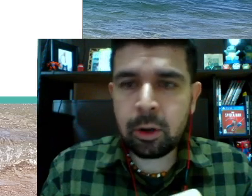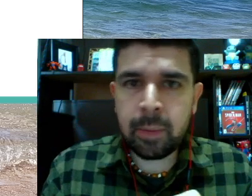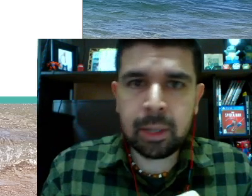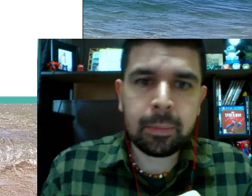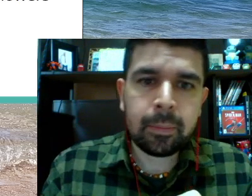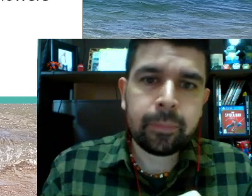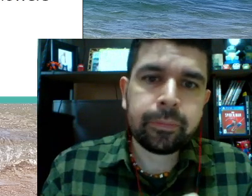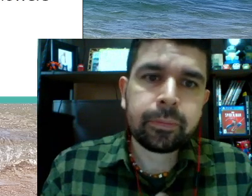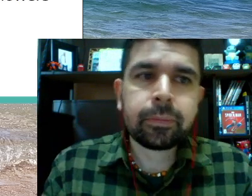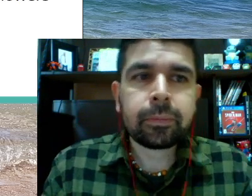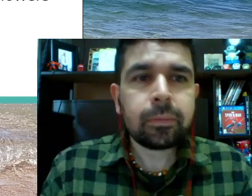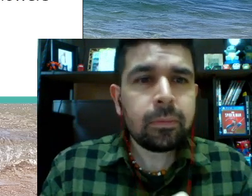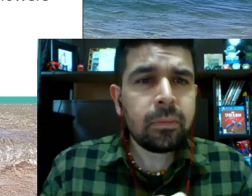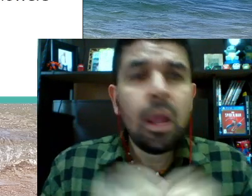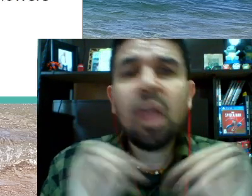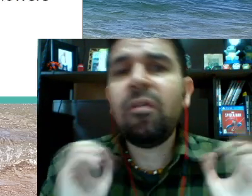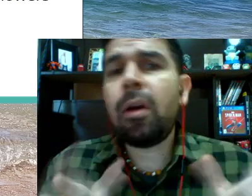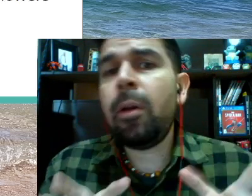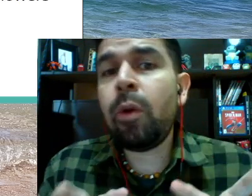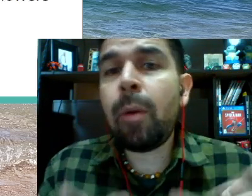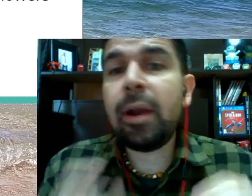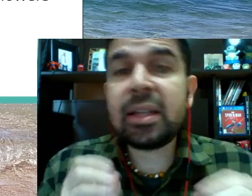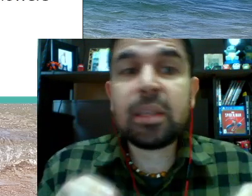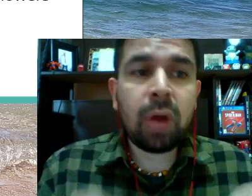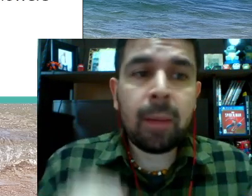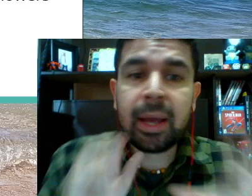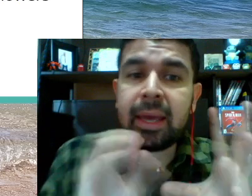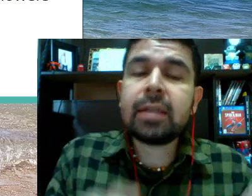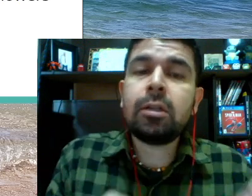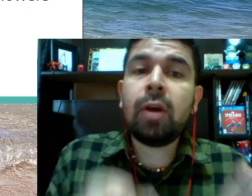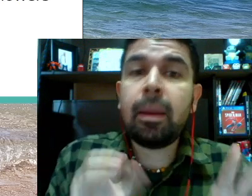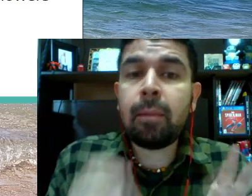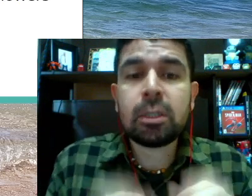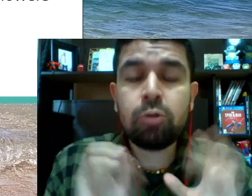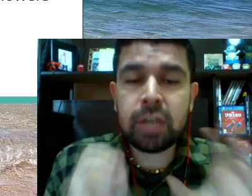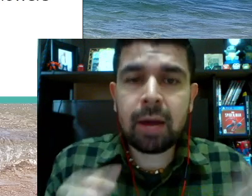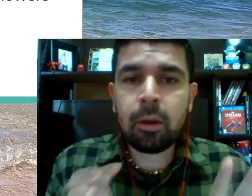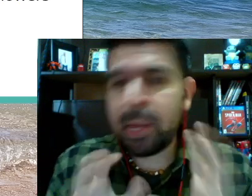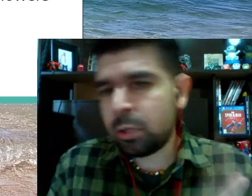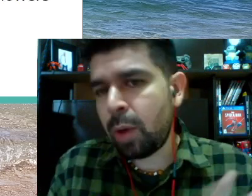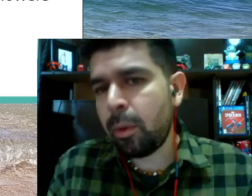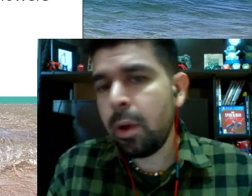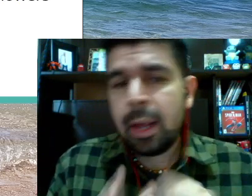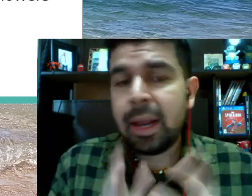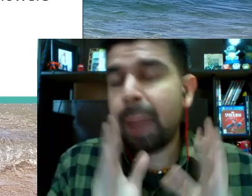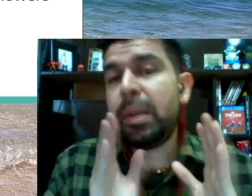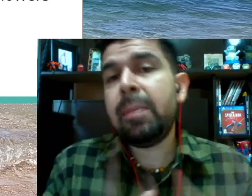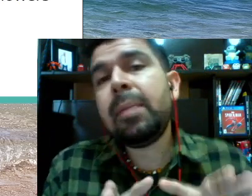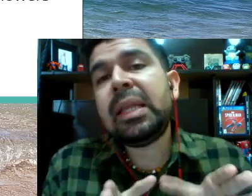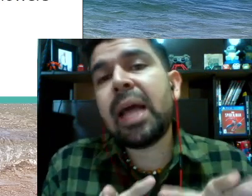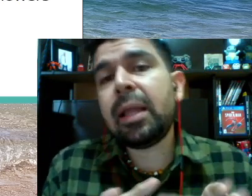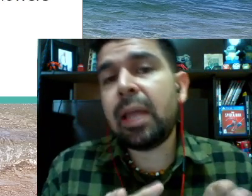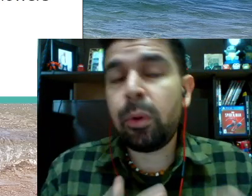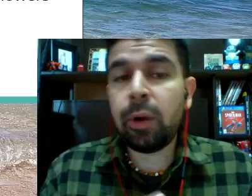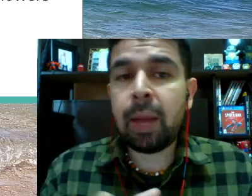anteriormente porque hable de nuevo en este programa aquí es lo que vamos a escuchar como más nuevo la primer